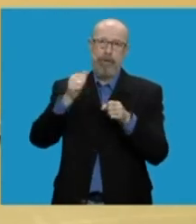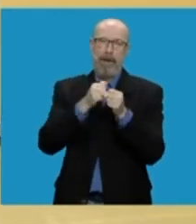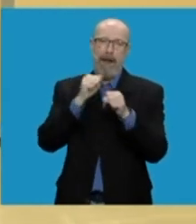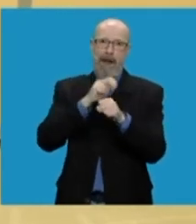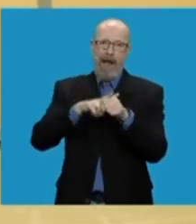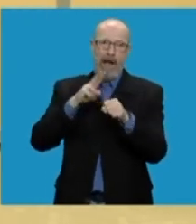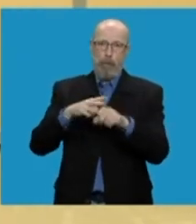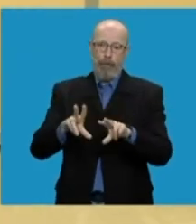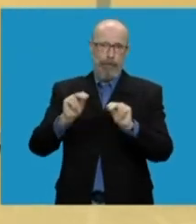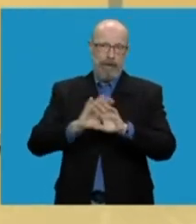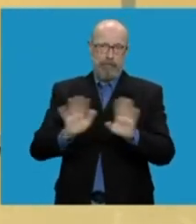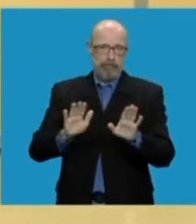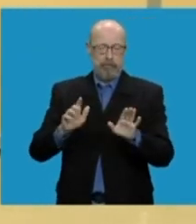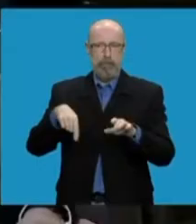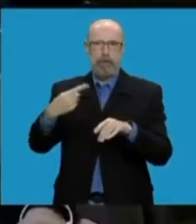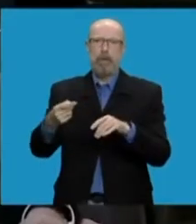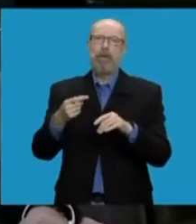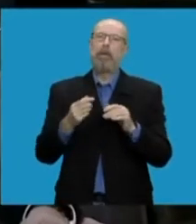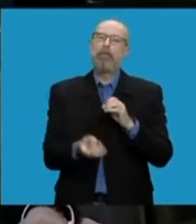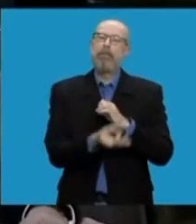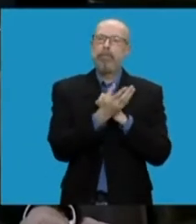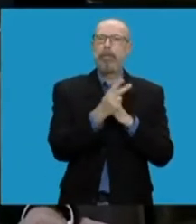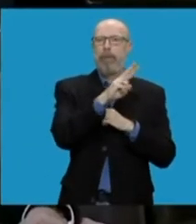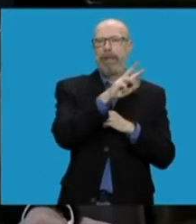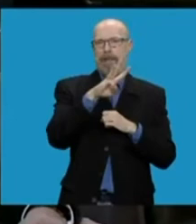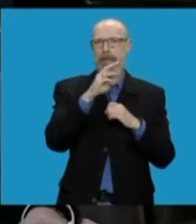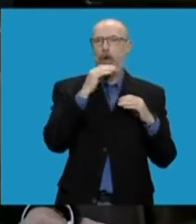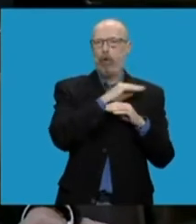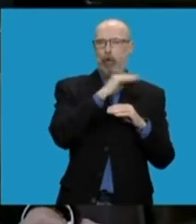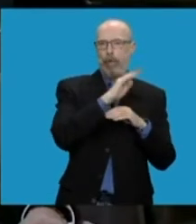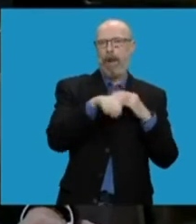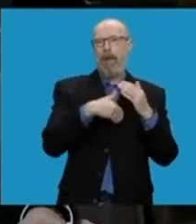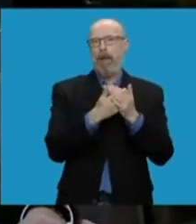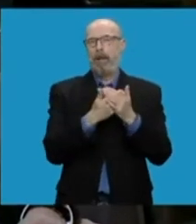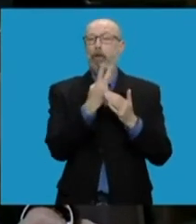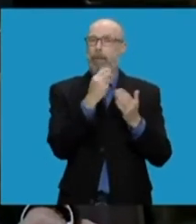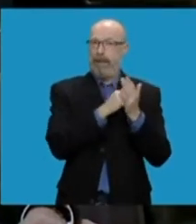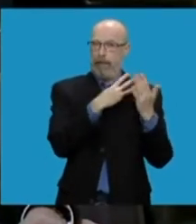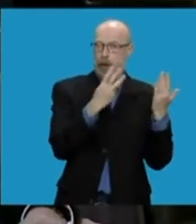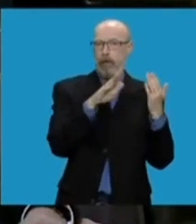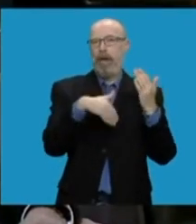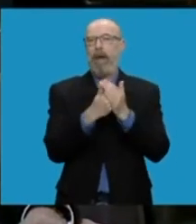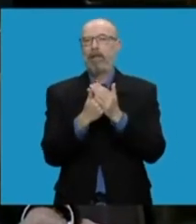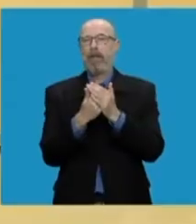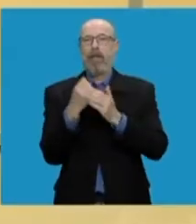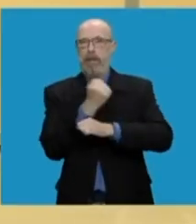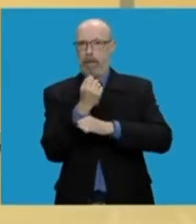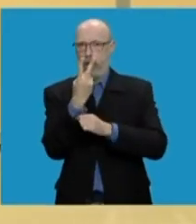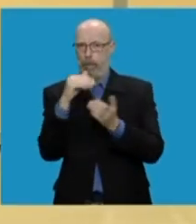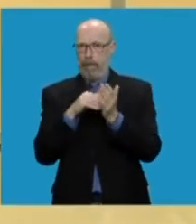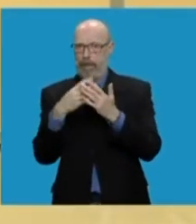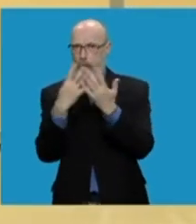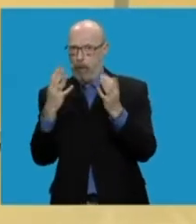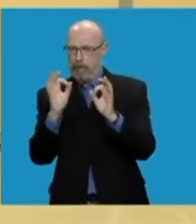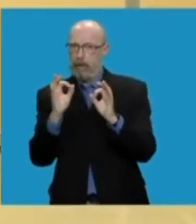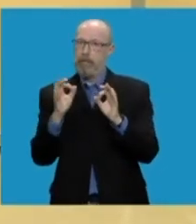entre el 23 de octubre de 2018 y el 31 de diciembre de 2019. Pero además esta serie de reportajes incluye una investigación